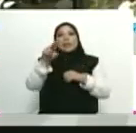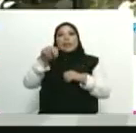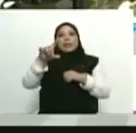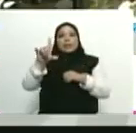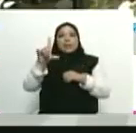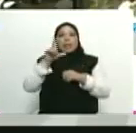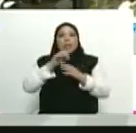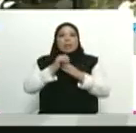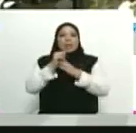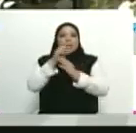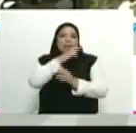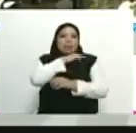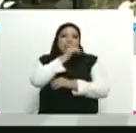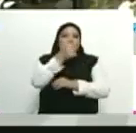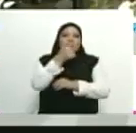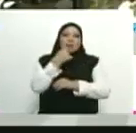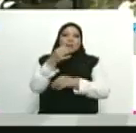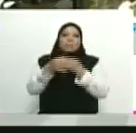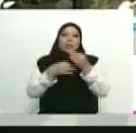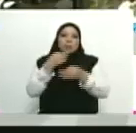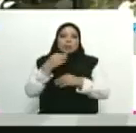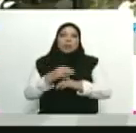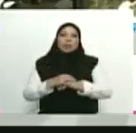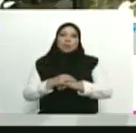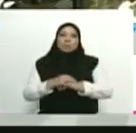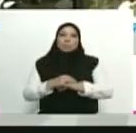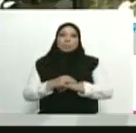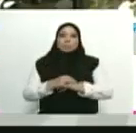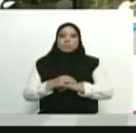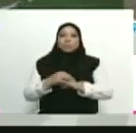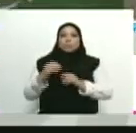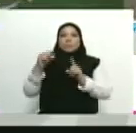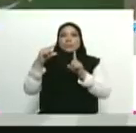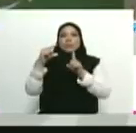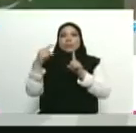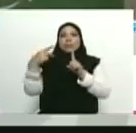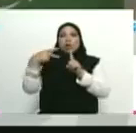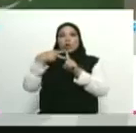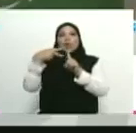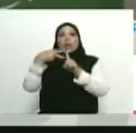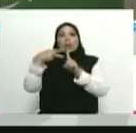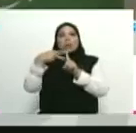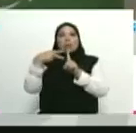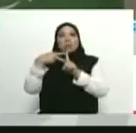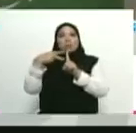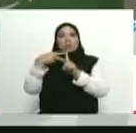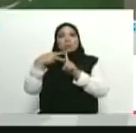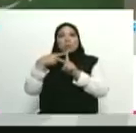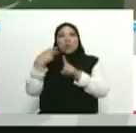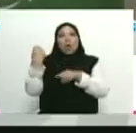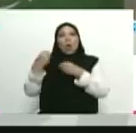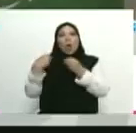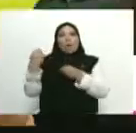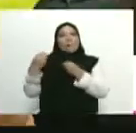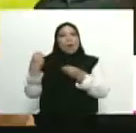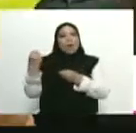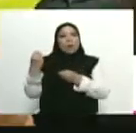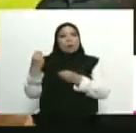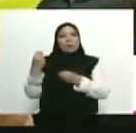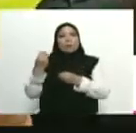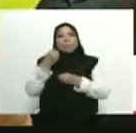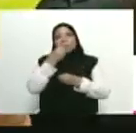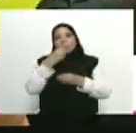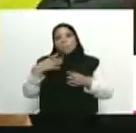Álvarez. ¿Qué me cuentas, Daniel, del hotel, de los servicios? ¿Cómo está eso por allá? Buenas